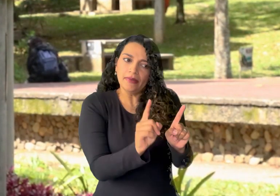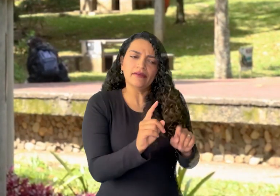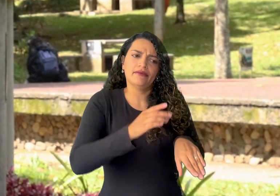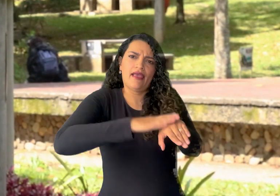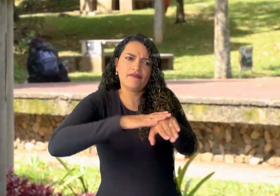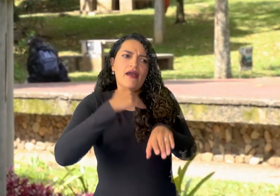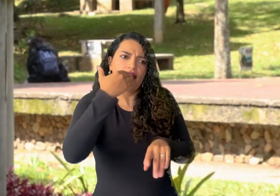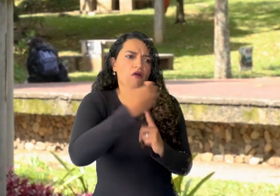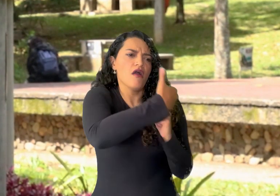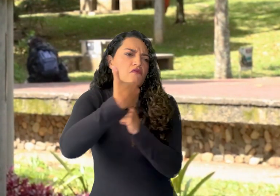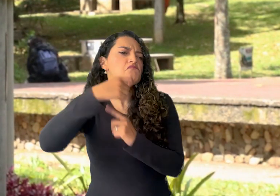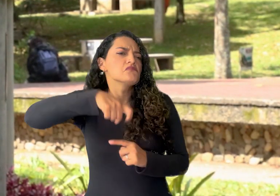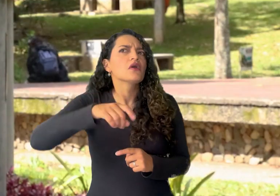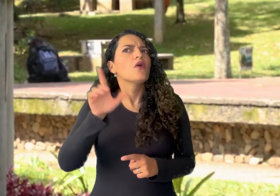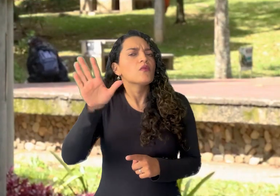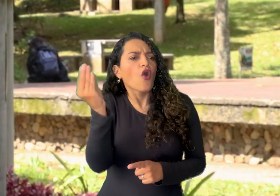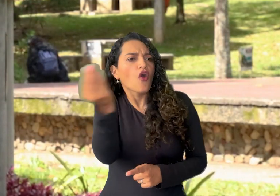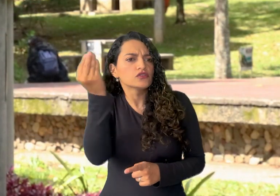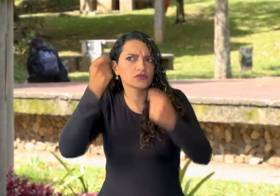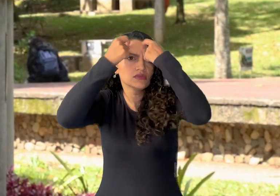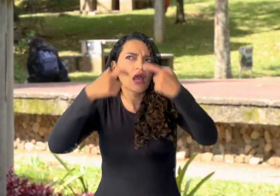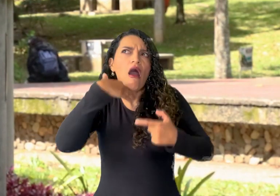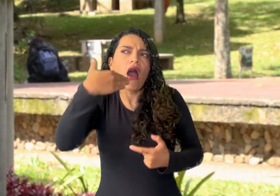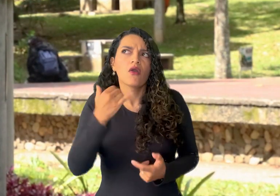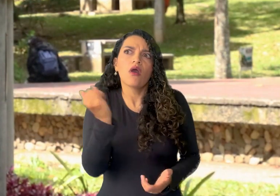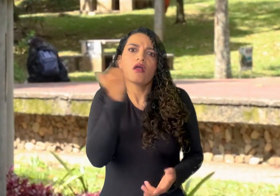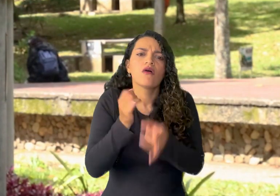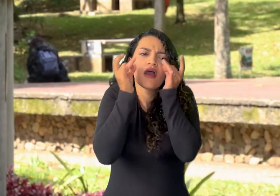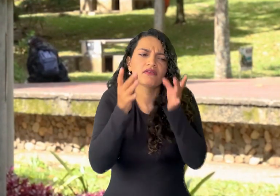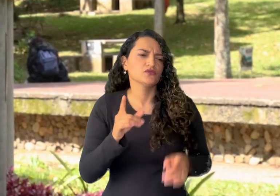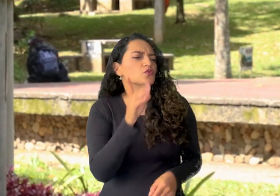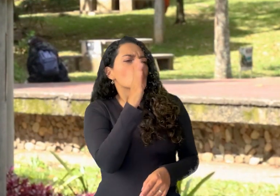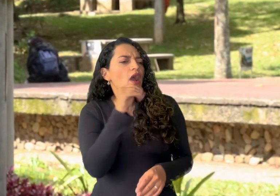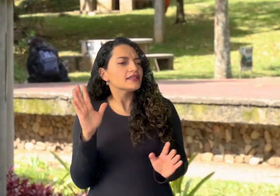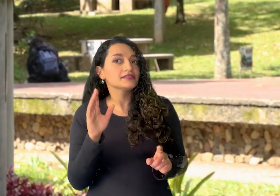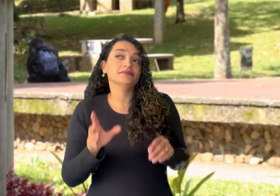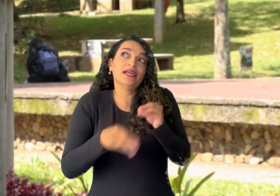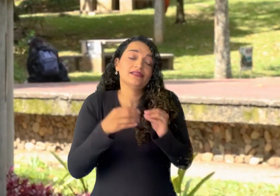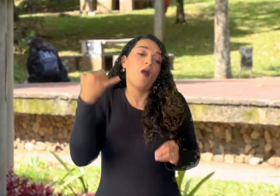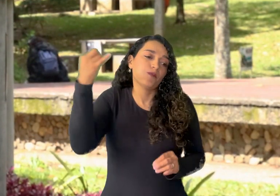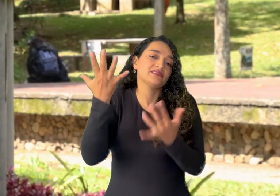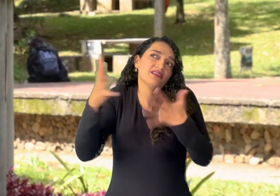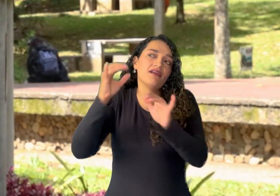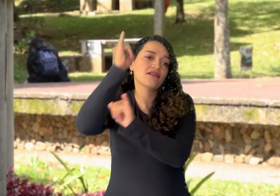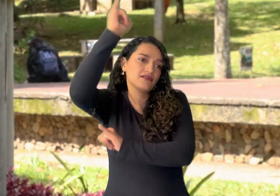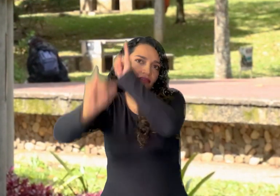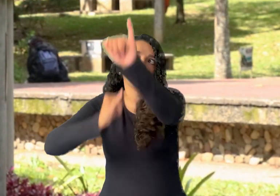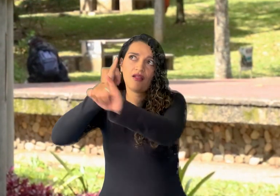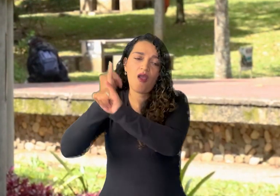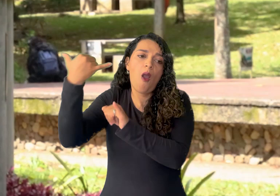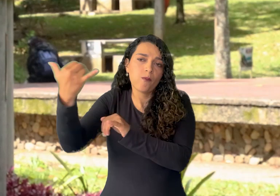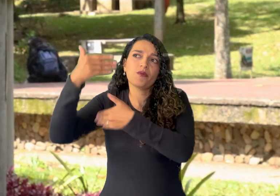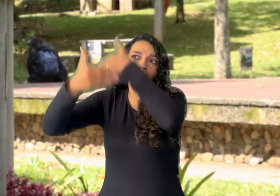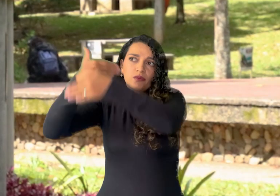a que se considera que el Consejo de Estado no incurrió en un defecto sustantivo o material, y además que